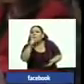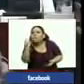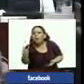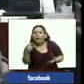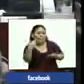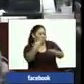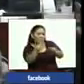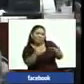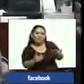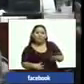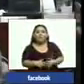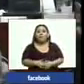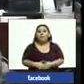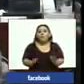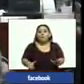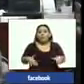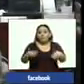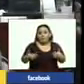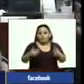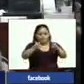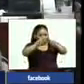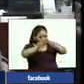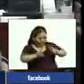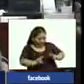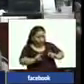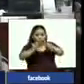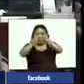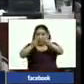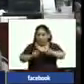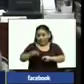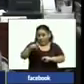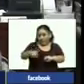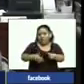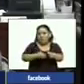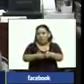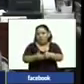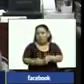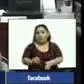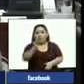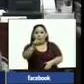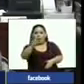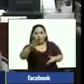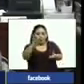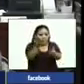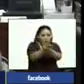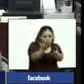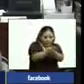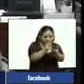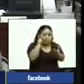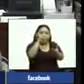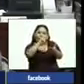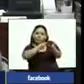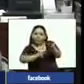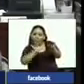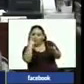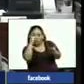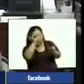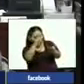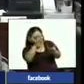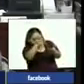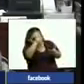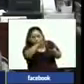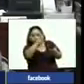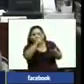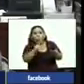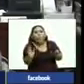etc. Y a partir del estudio de esta jornada inicial de los 14 expedientes, que empecemos a identificar una